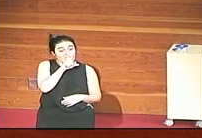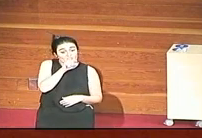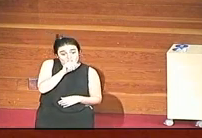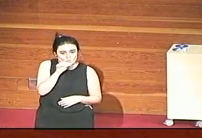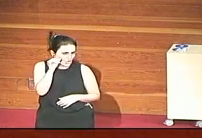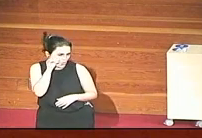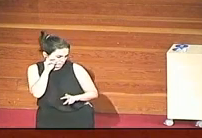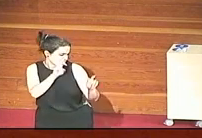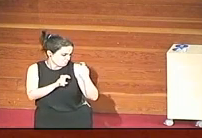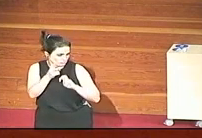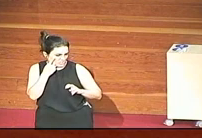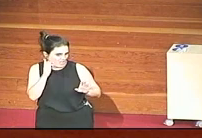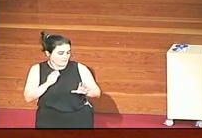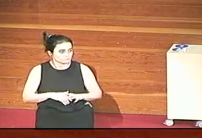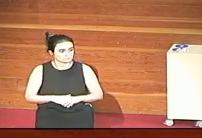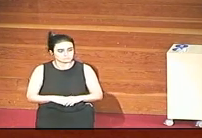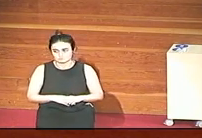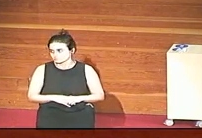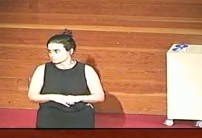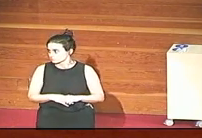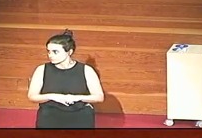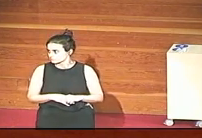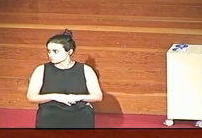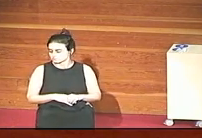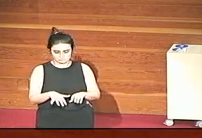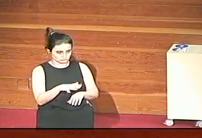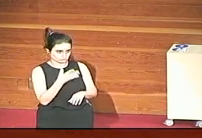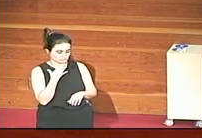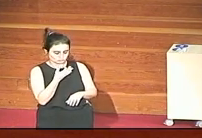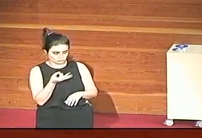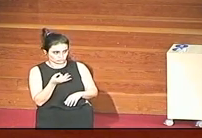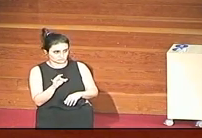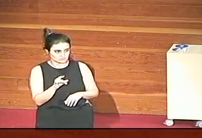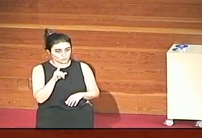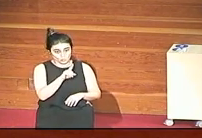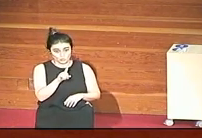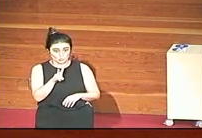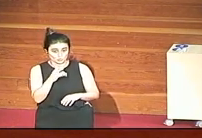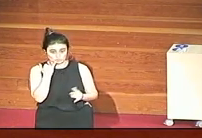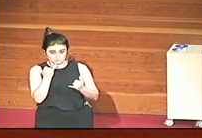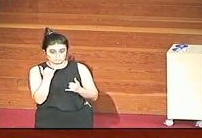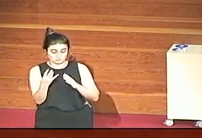instagram que son frentes escalón para eso sirve el 112